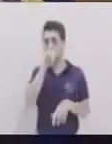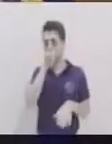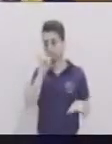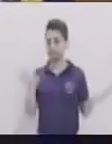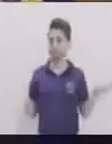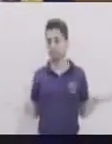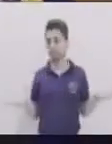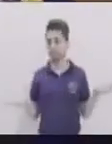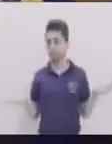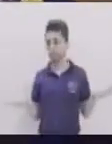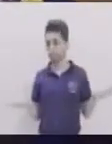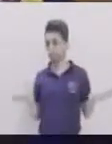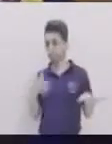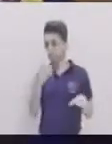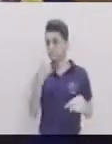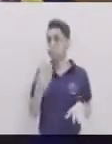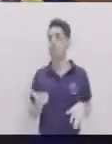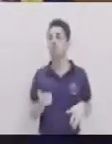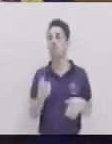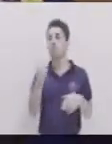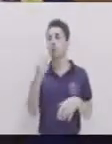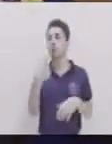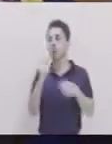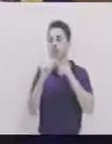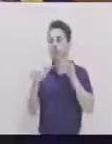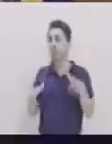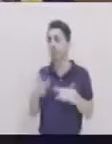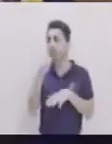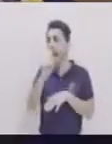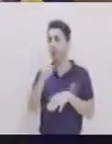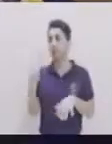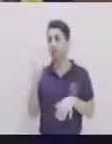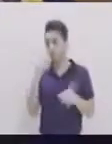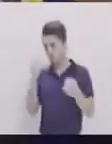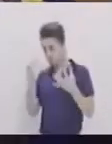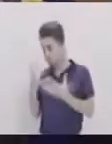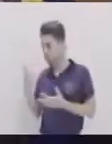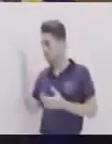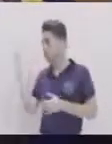decir cuántos animales tenemos de cada una de estas clases?